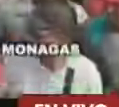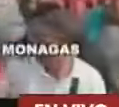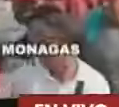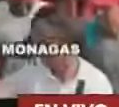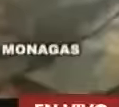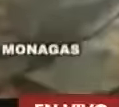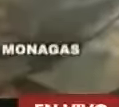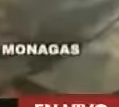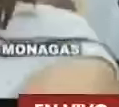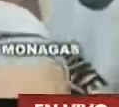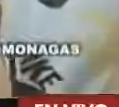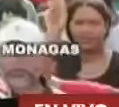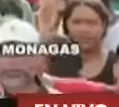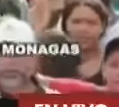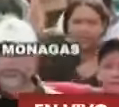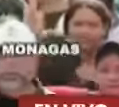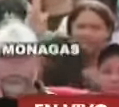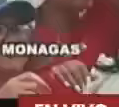sí.